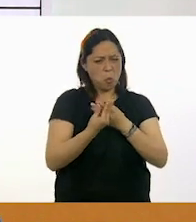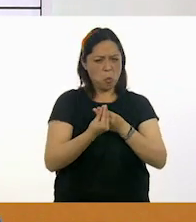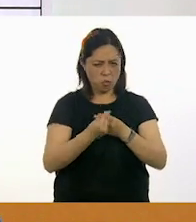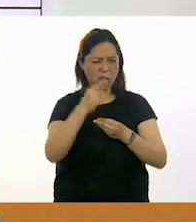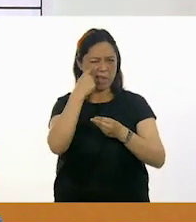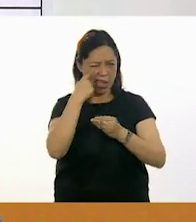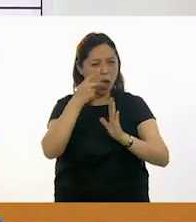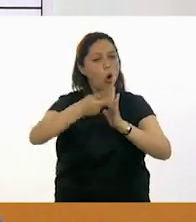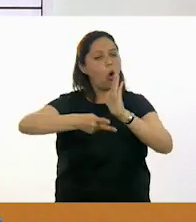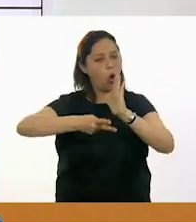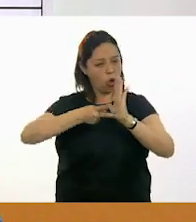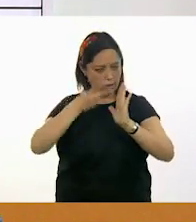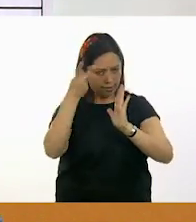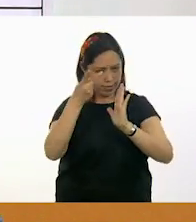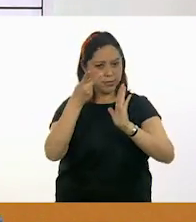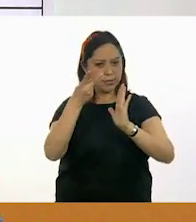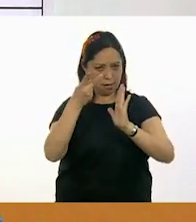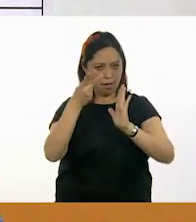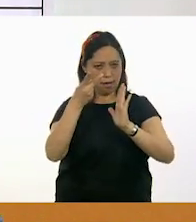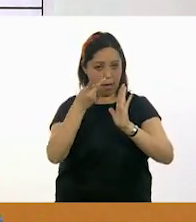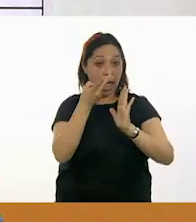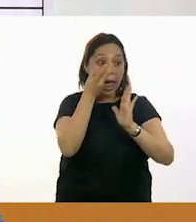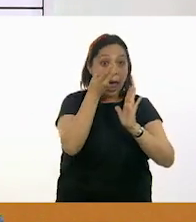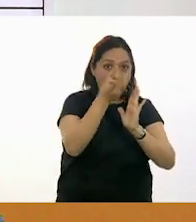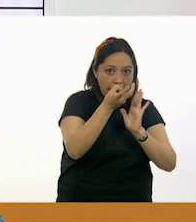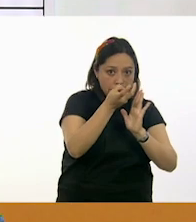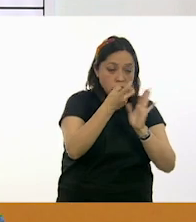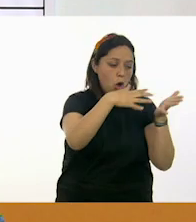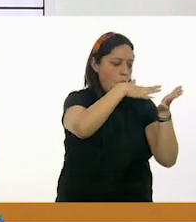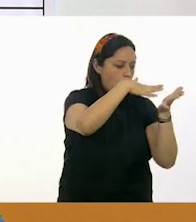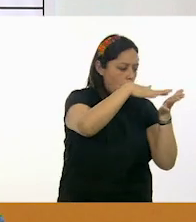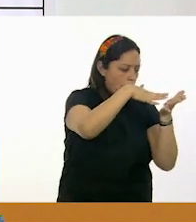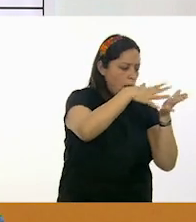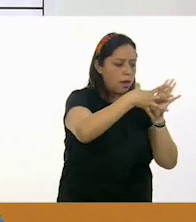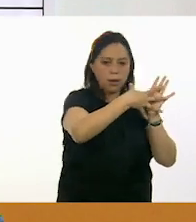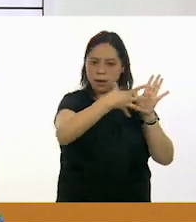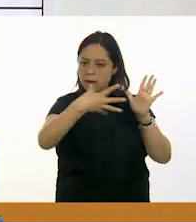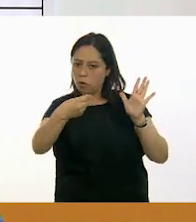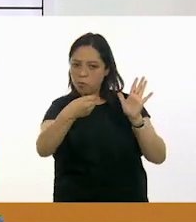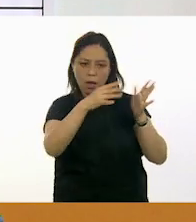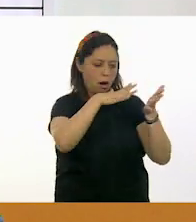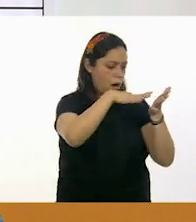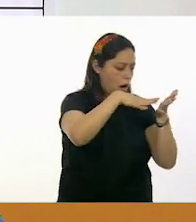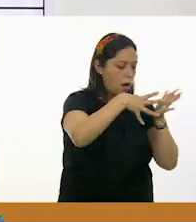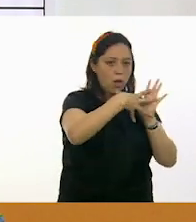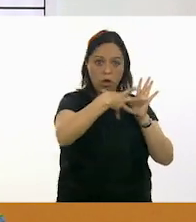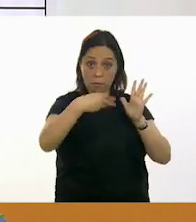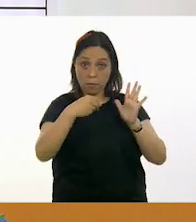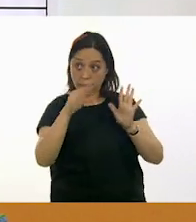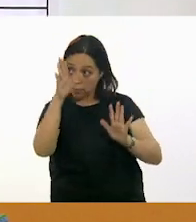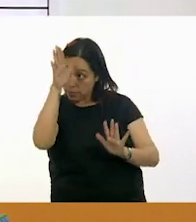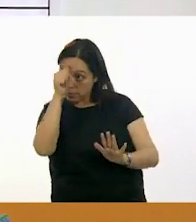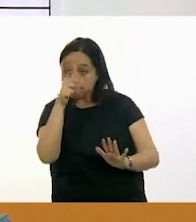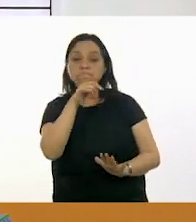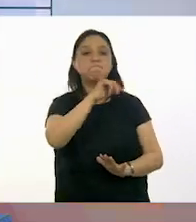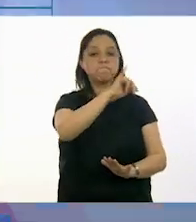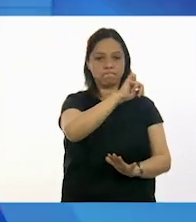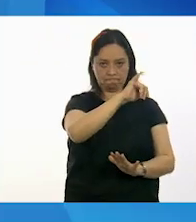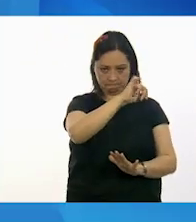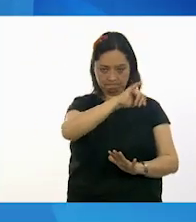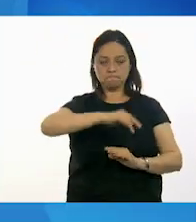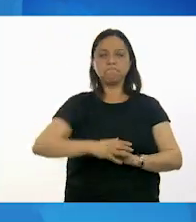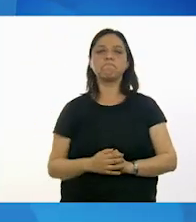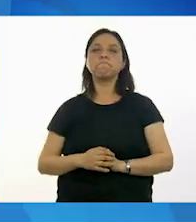leer nuevamente el texto y lo vamos a ir llenando al mismo tiempo, ¿les parece? Sí. Vamos a ver nuestro texto y vamos a irlo